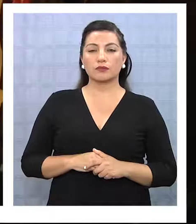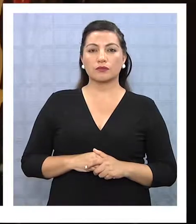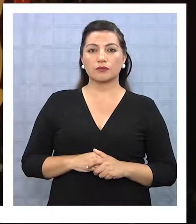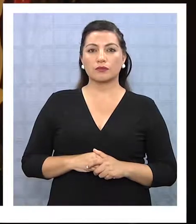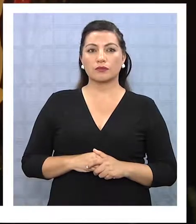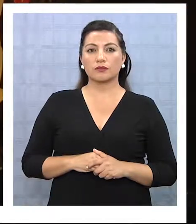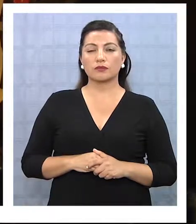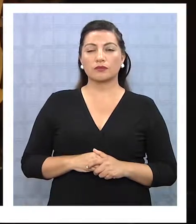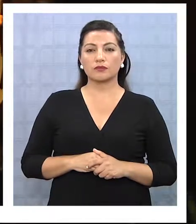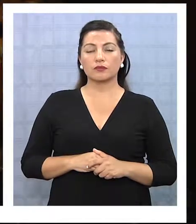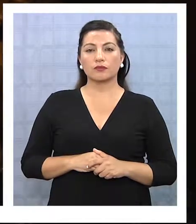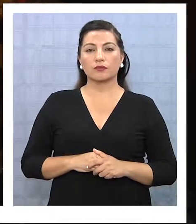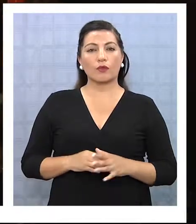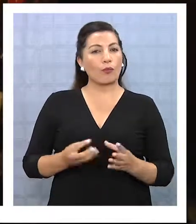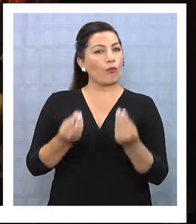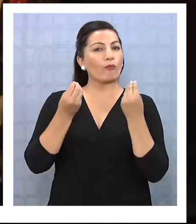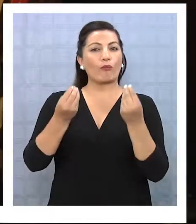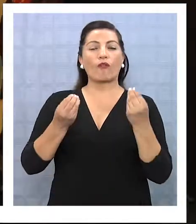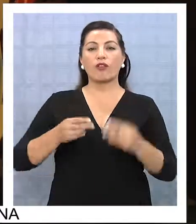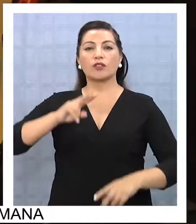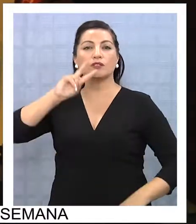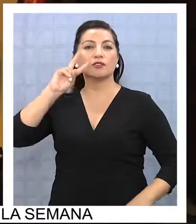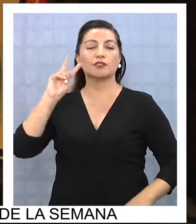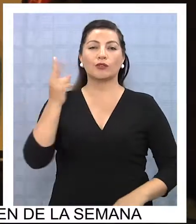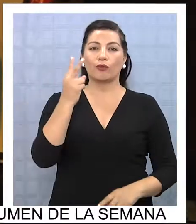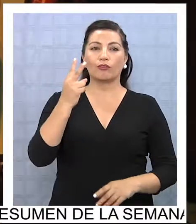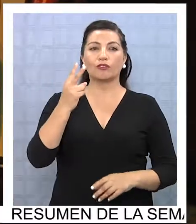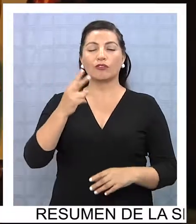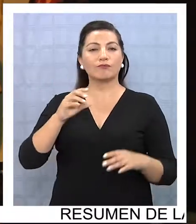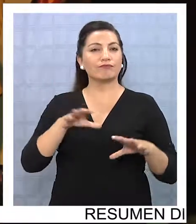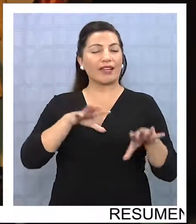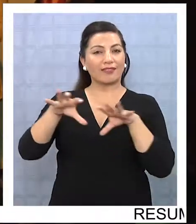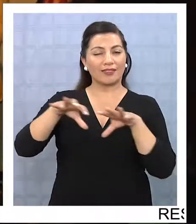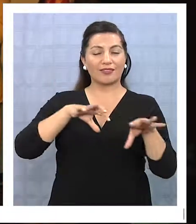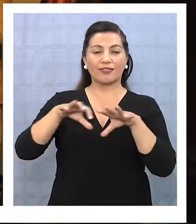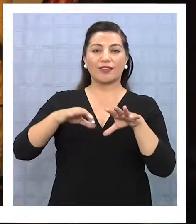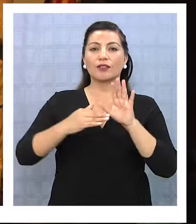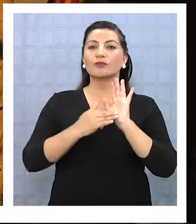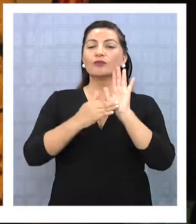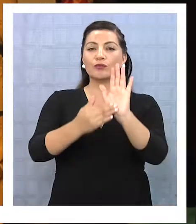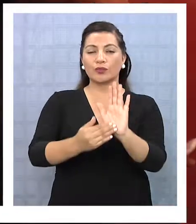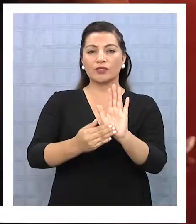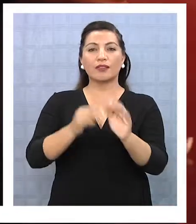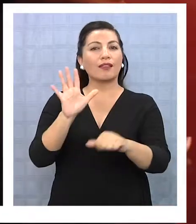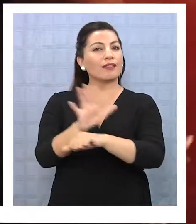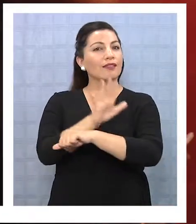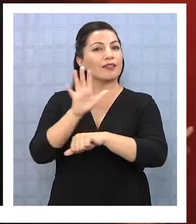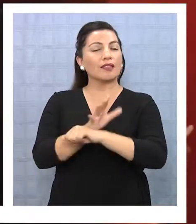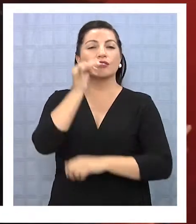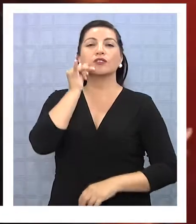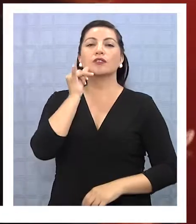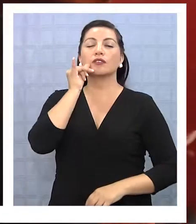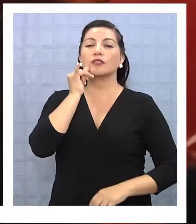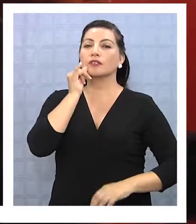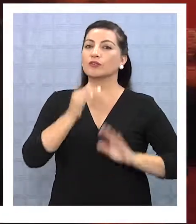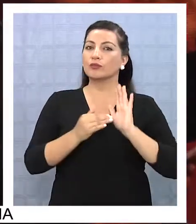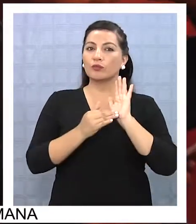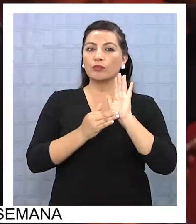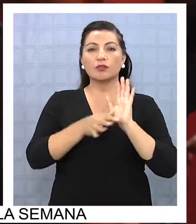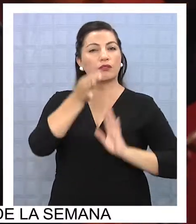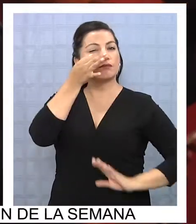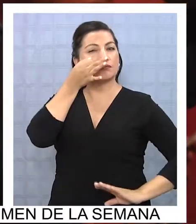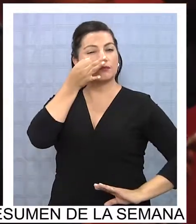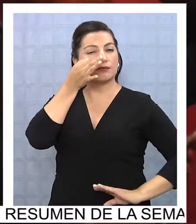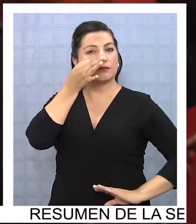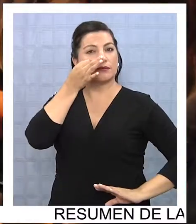Con gran éxito culminó la segunda versión de Desierto Escénico, una muestra del teatro iquiqueño que se expone ante la mirada